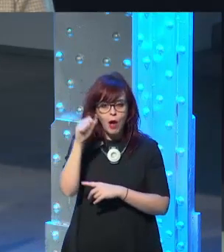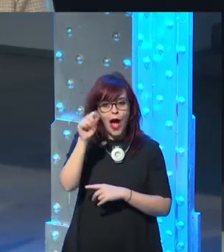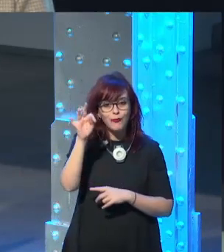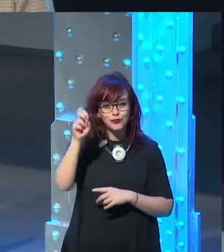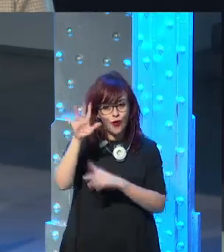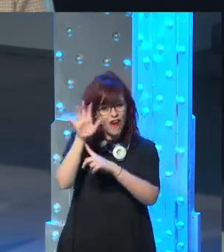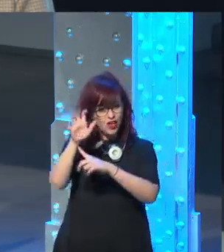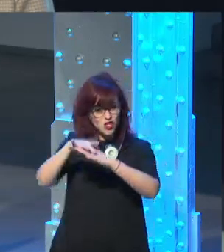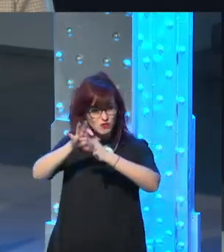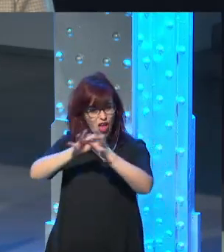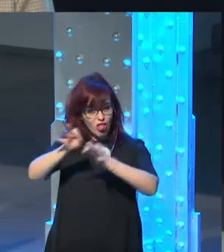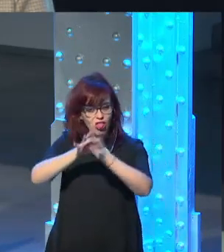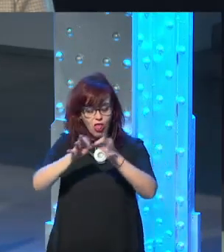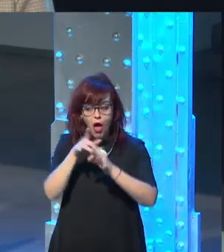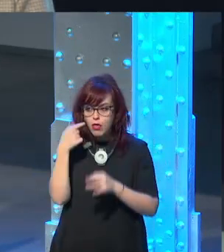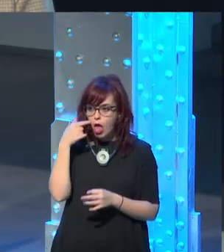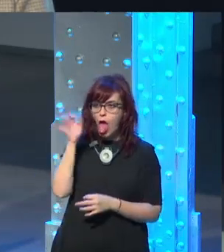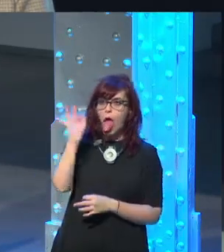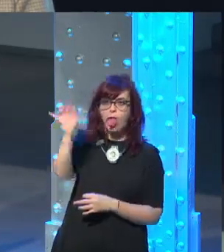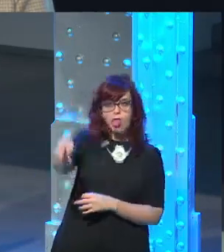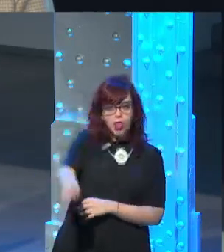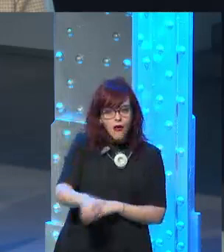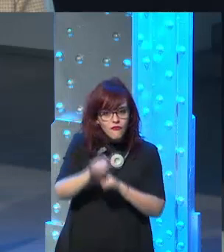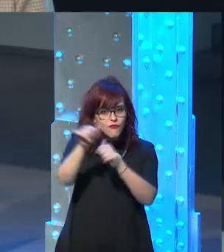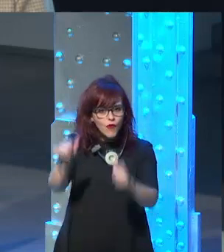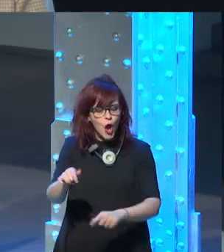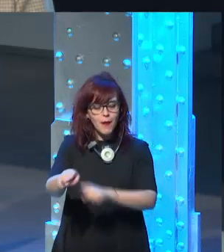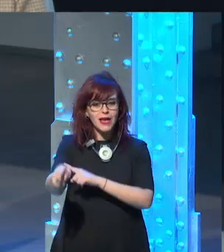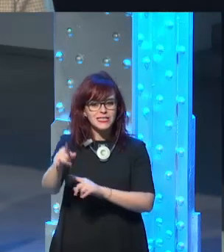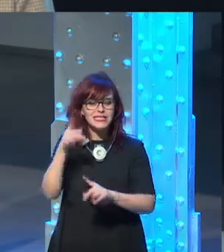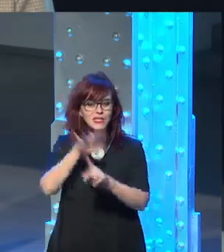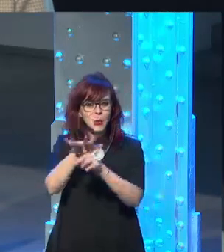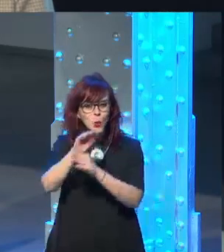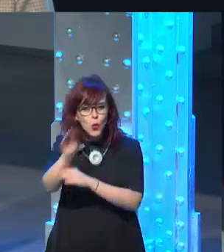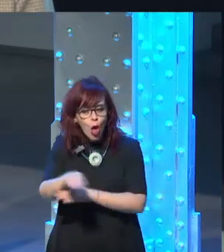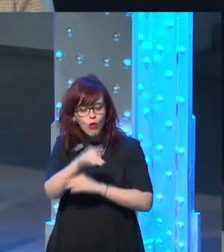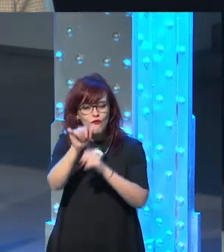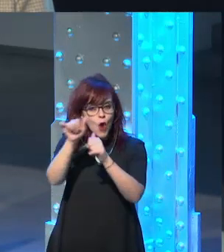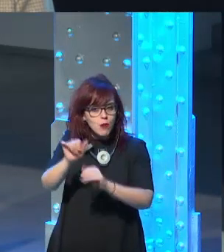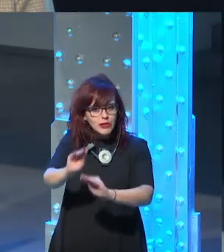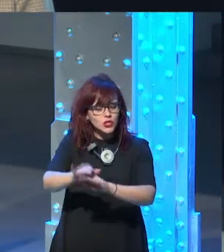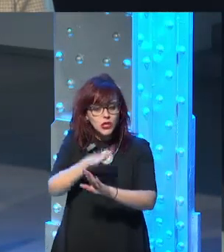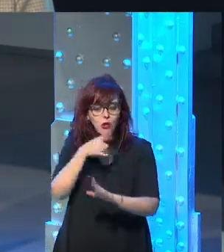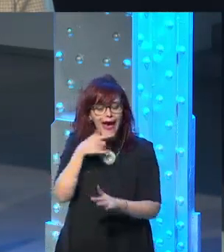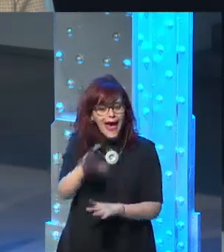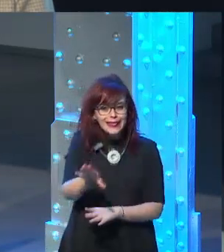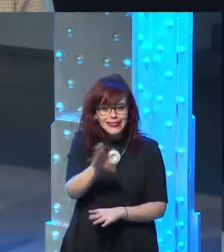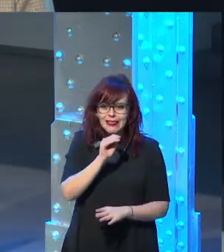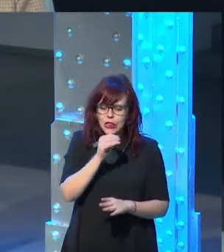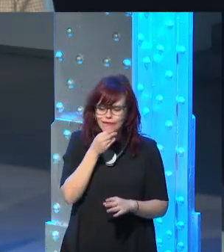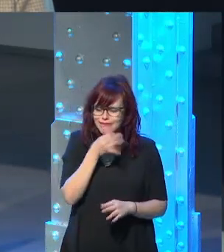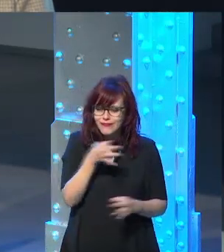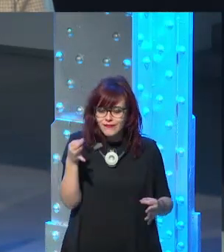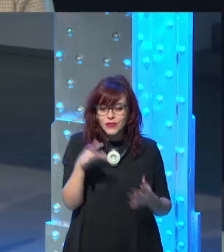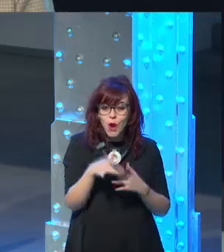¿no? Y claro, y también el modelo, la exhibición que ella ha hecho, el cuidado que le ha puesto, lo ha interpretado todo, ha interpretado